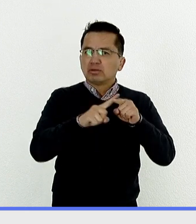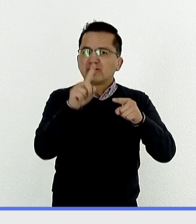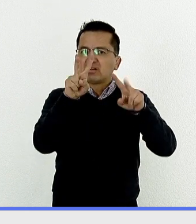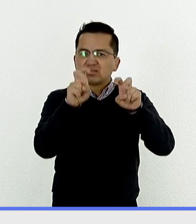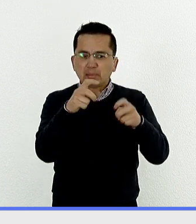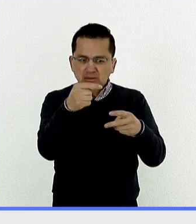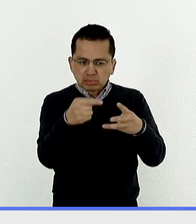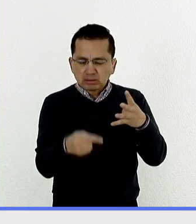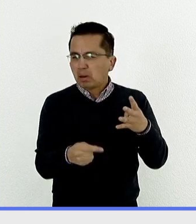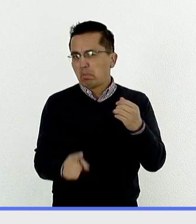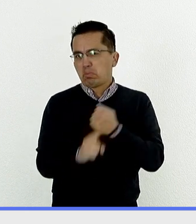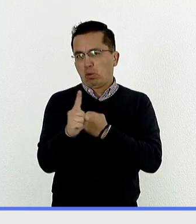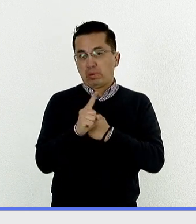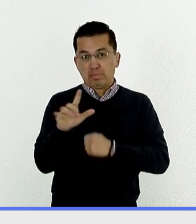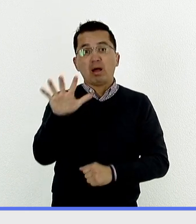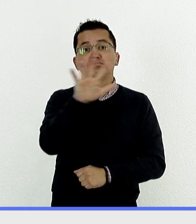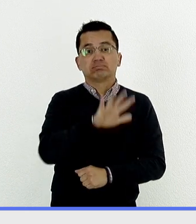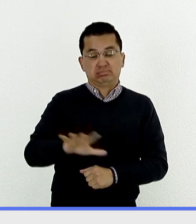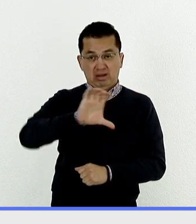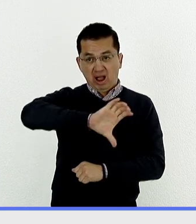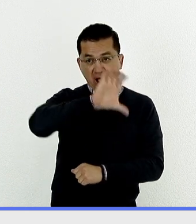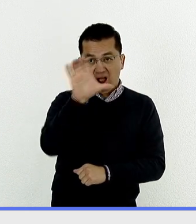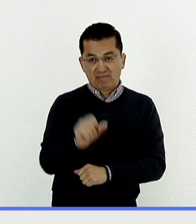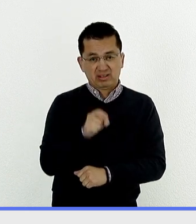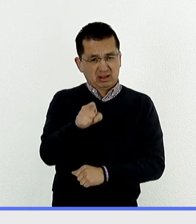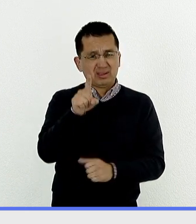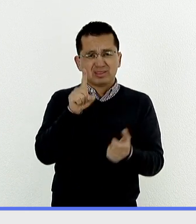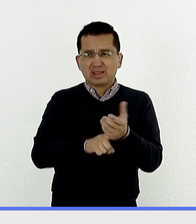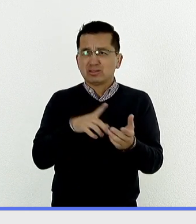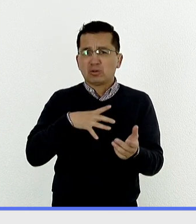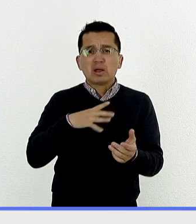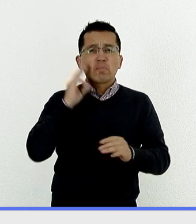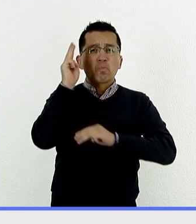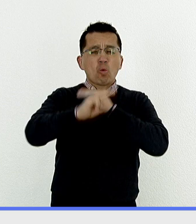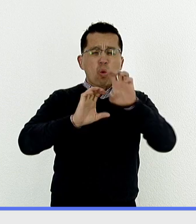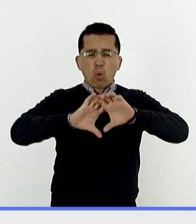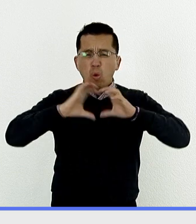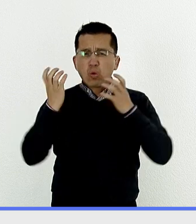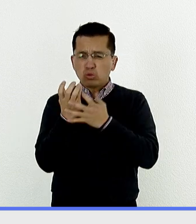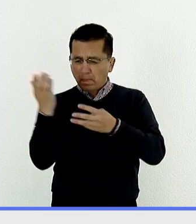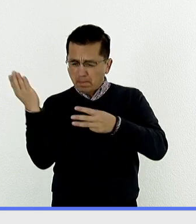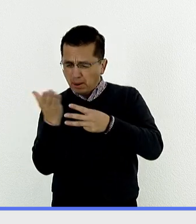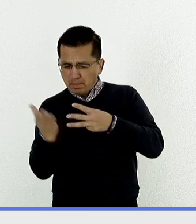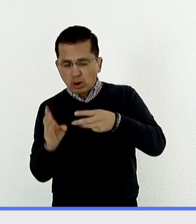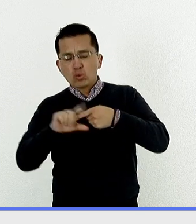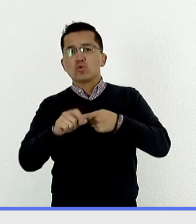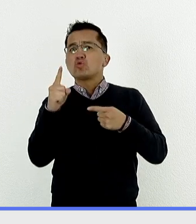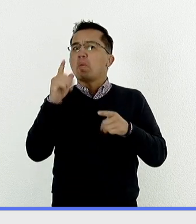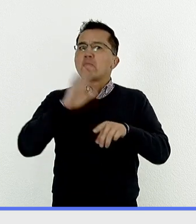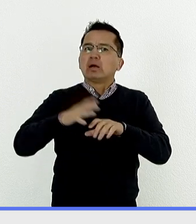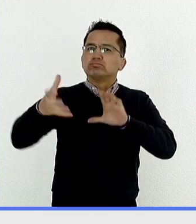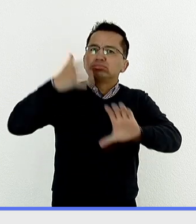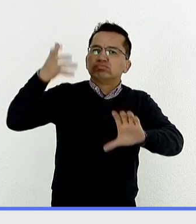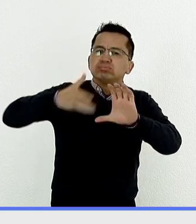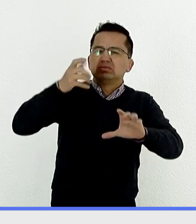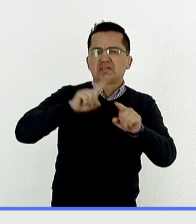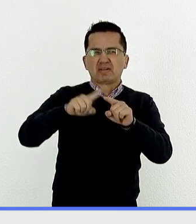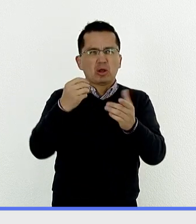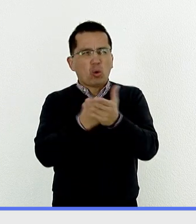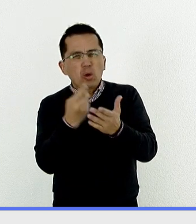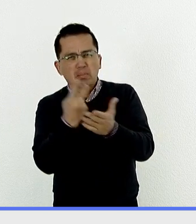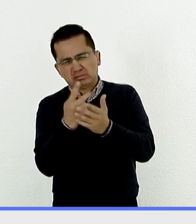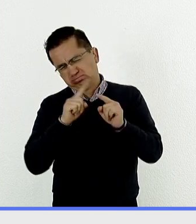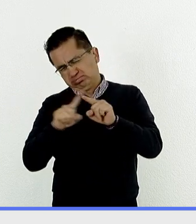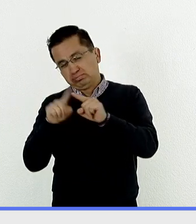continente más grande y poblado que cuenta con un tercio de los minerales del mundo a este Universo de contrastes nos acercamos desde distintas